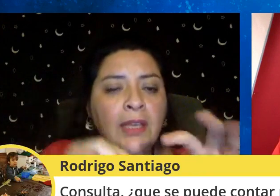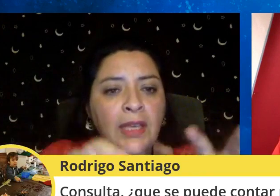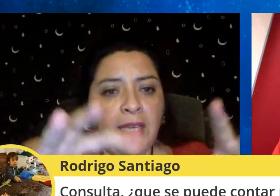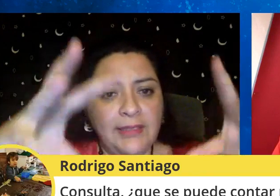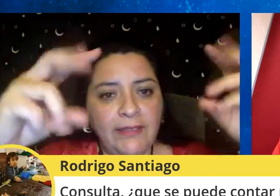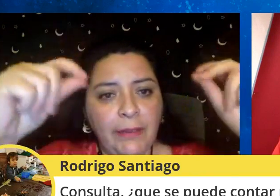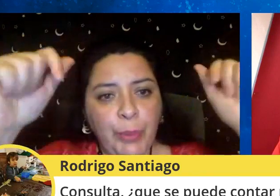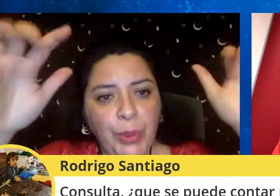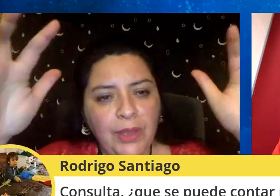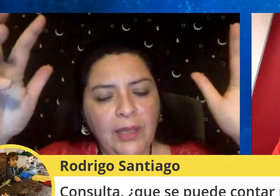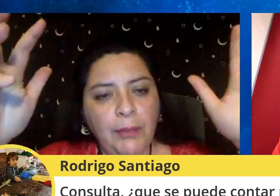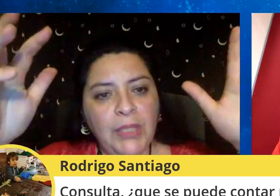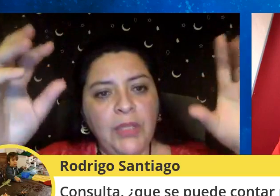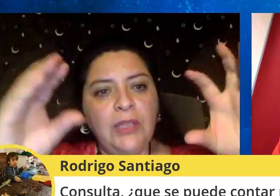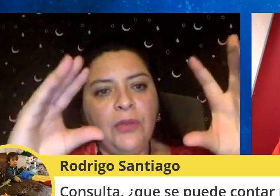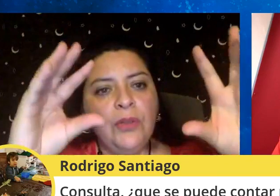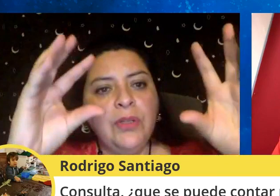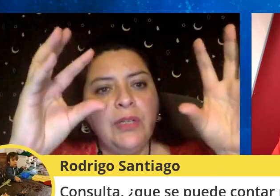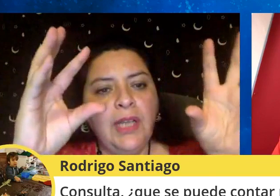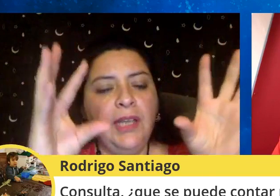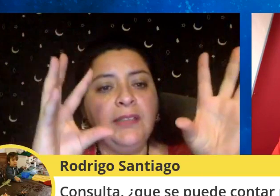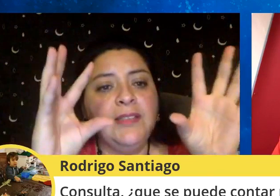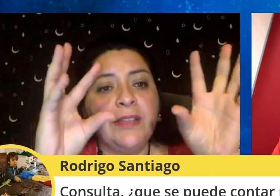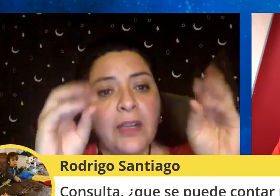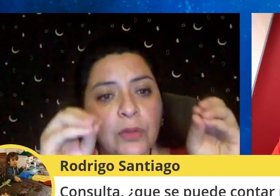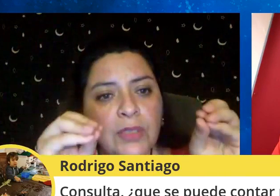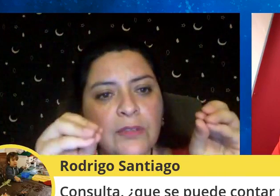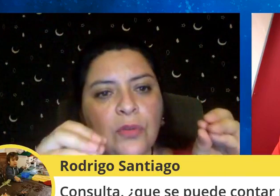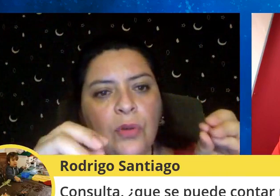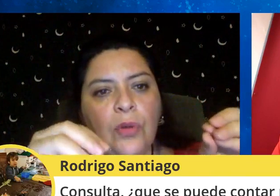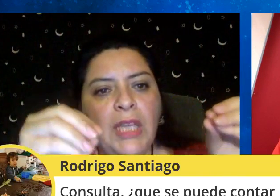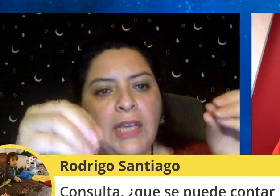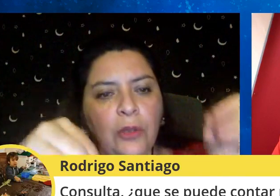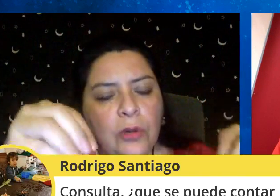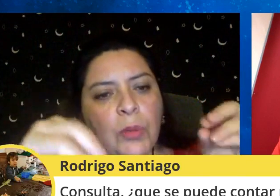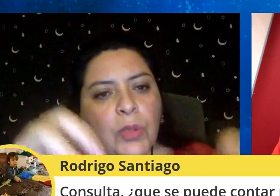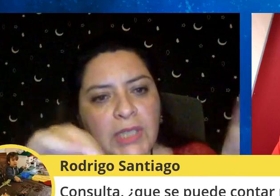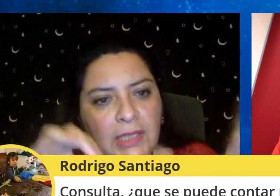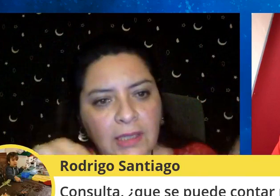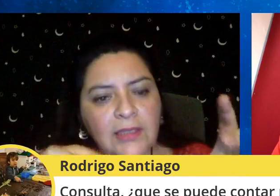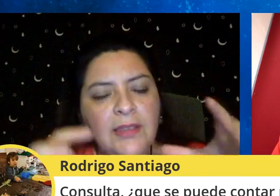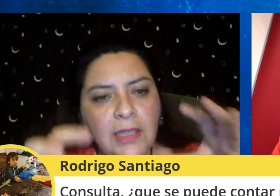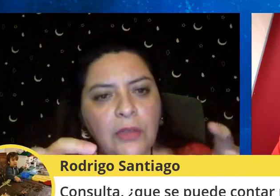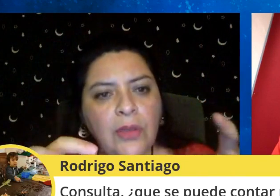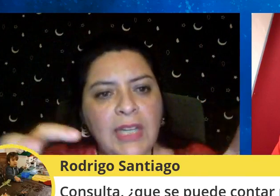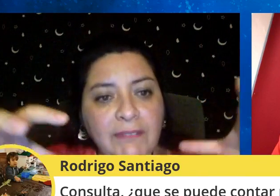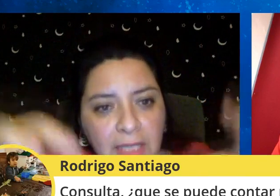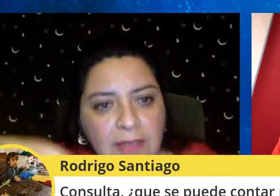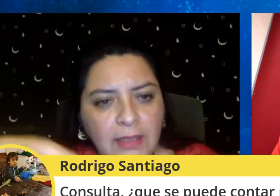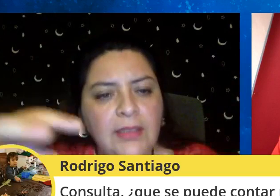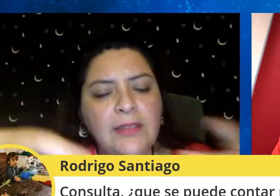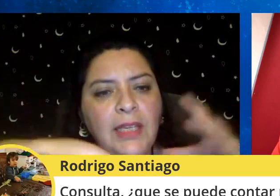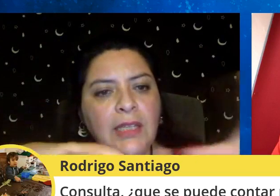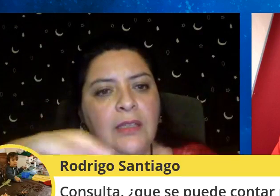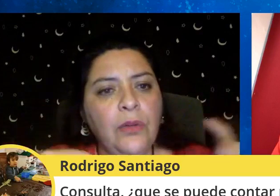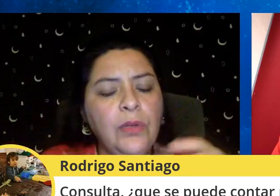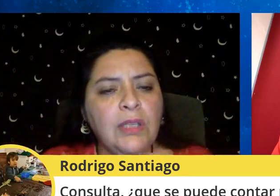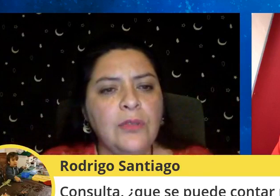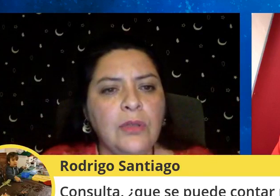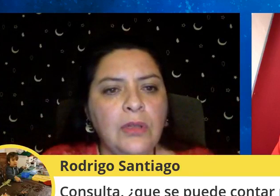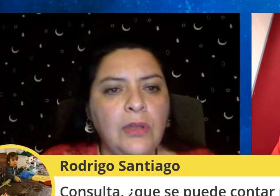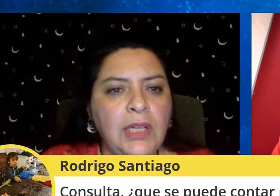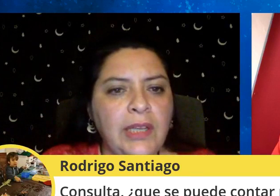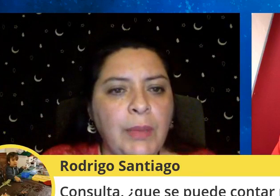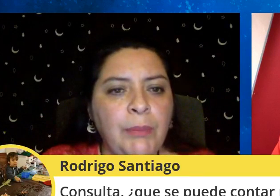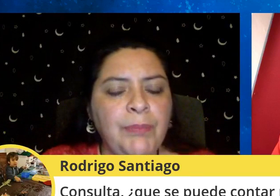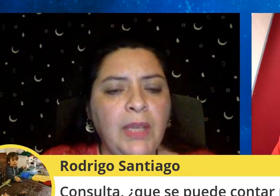que ese vapor de meteorito se recondensó y cayó como gotitas dentro de la brecha que se generó, que